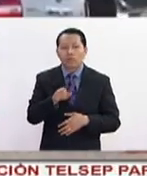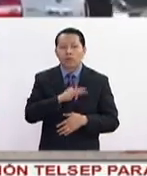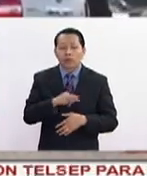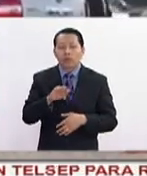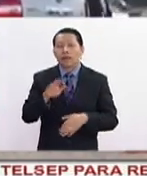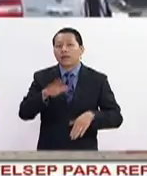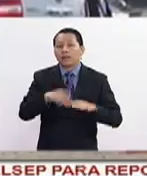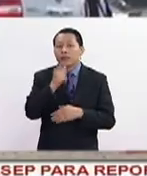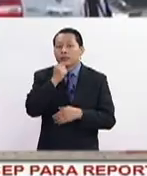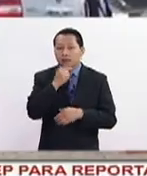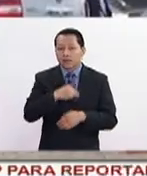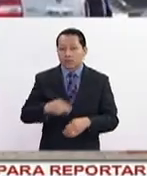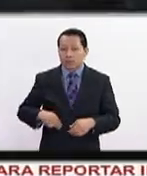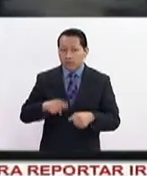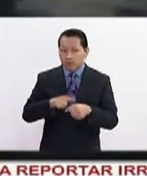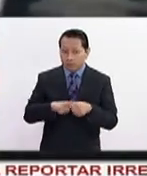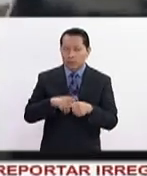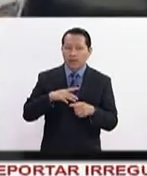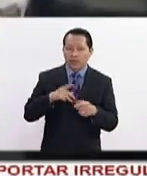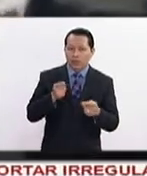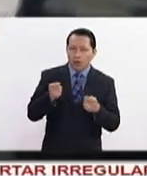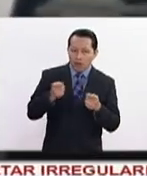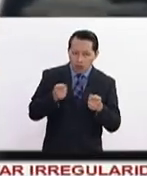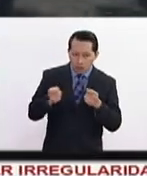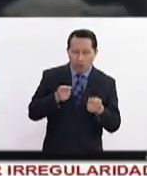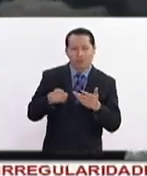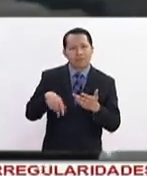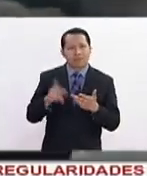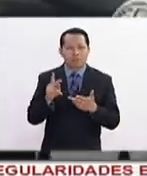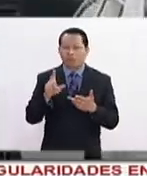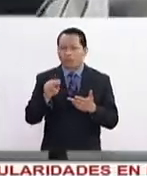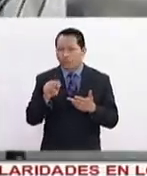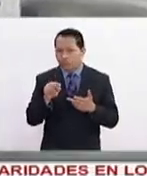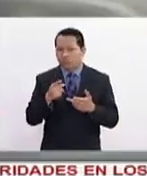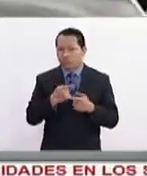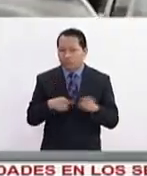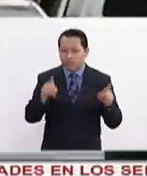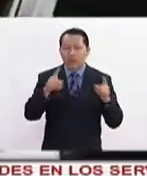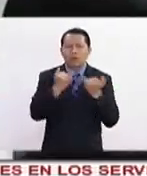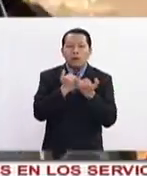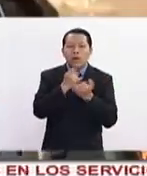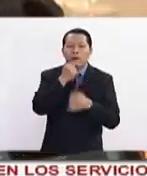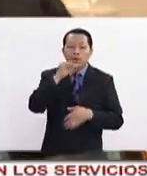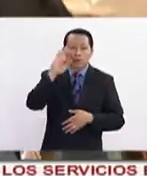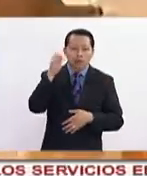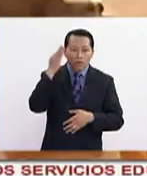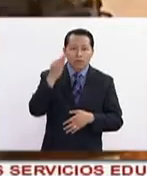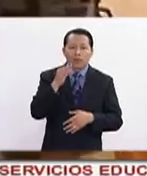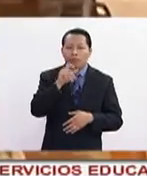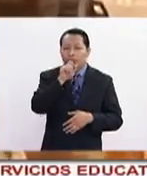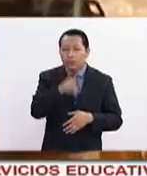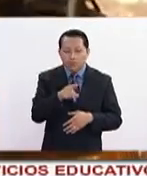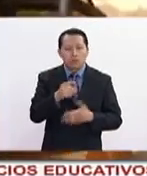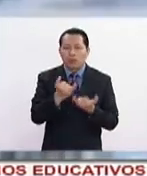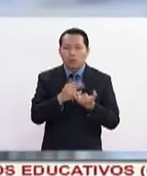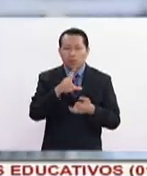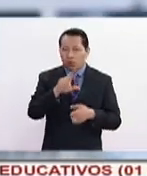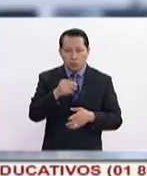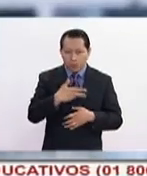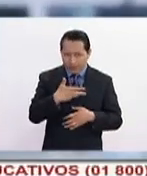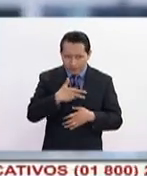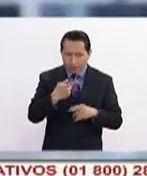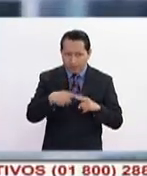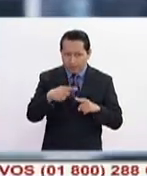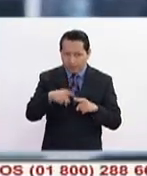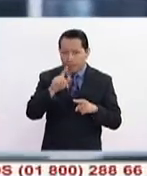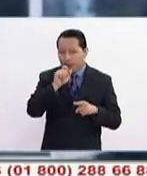que la policía municipal tenía el control, pero no lo tenía, pero tampoco la policía federal, que tampoco lo tenía. Entonces